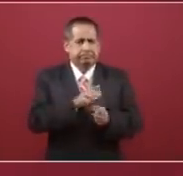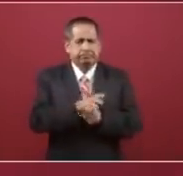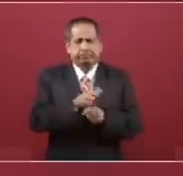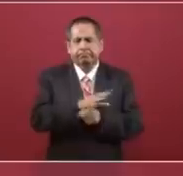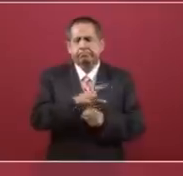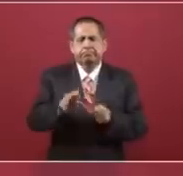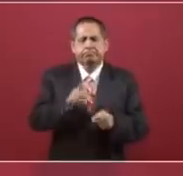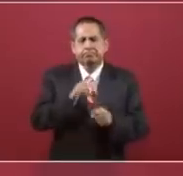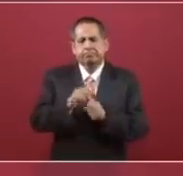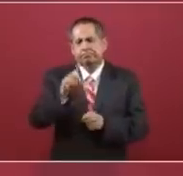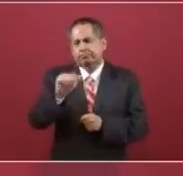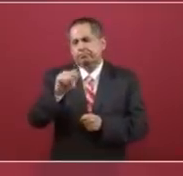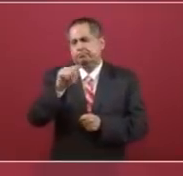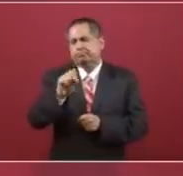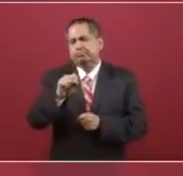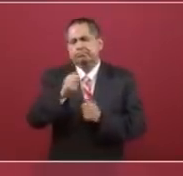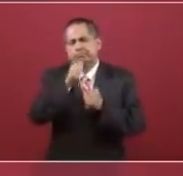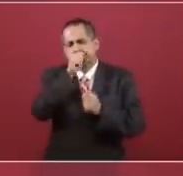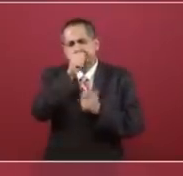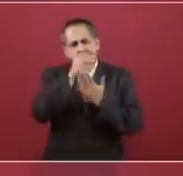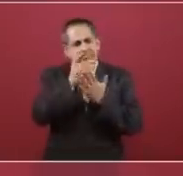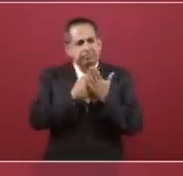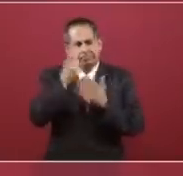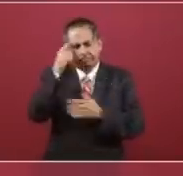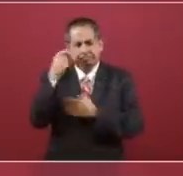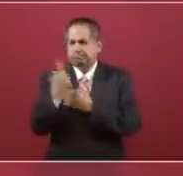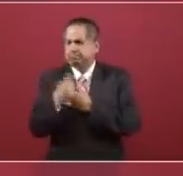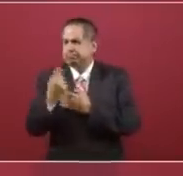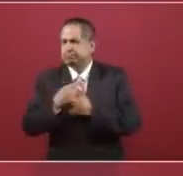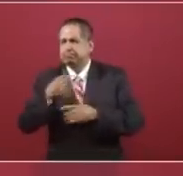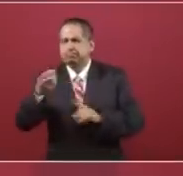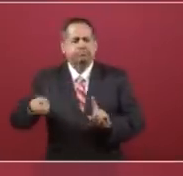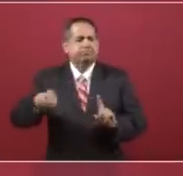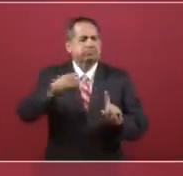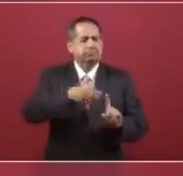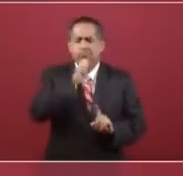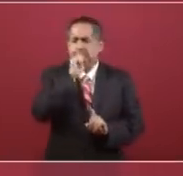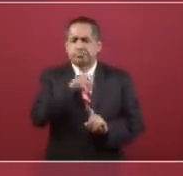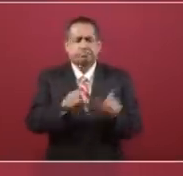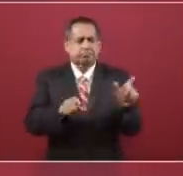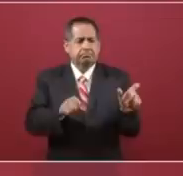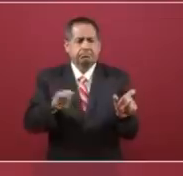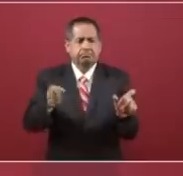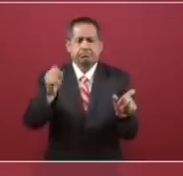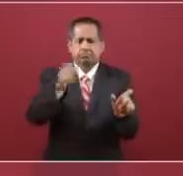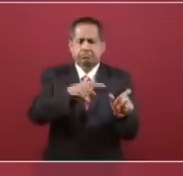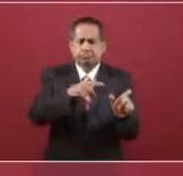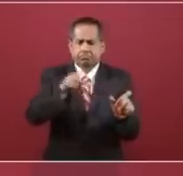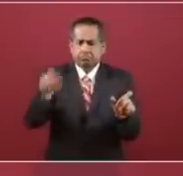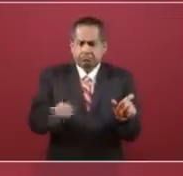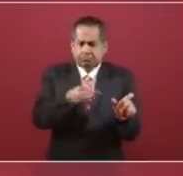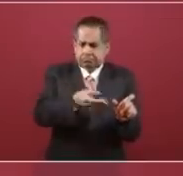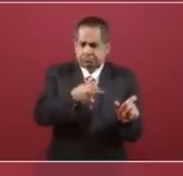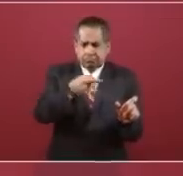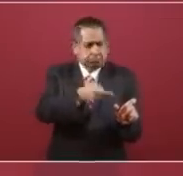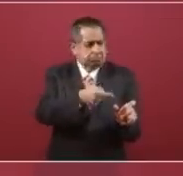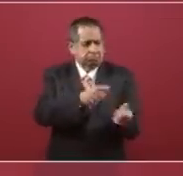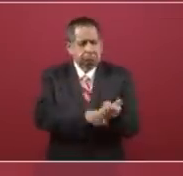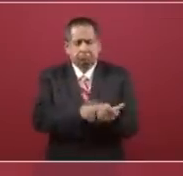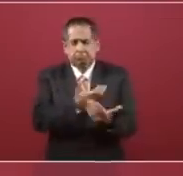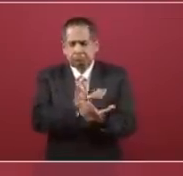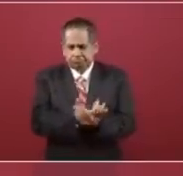datos para que en automático en sus mismas cuentas se les